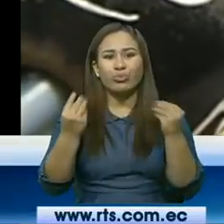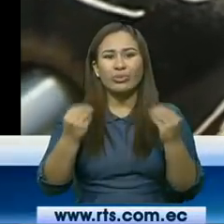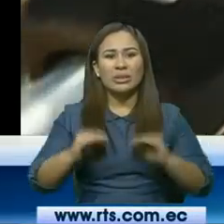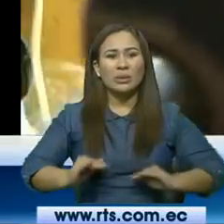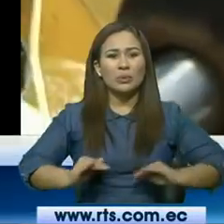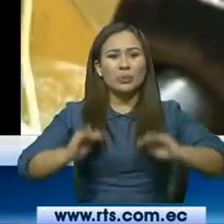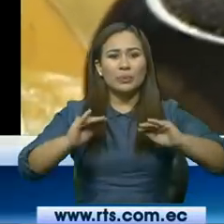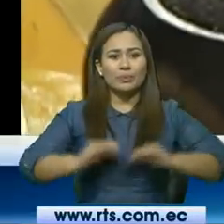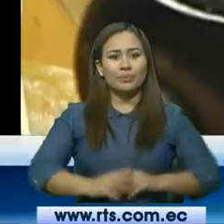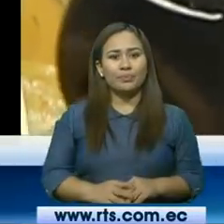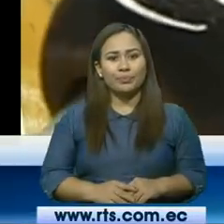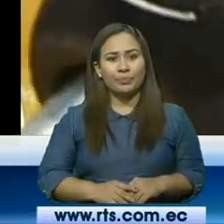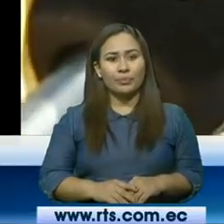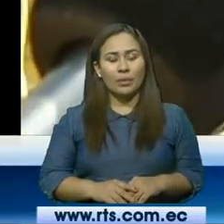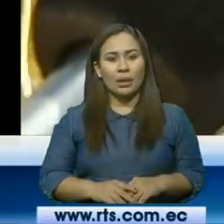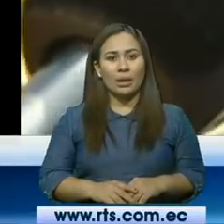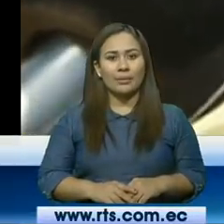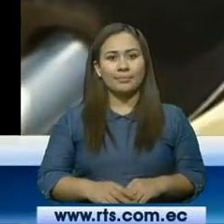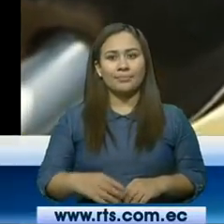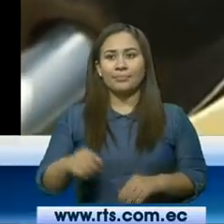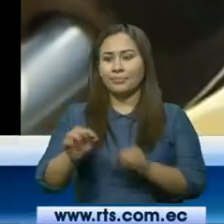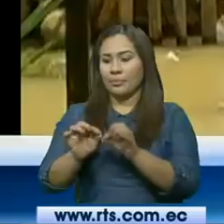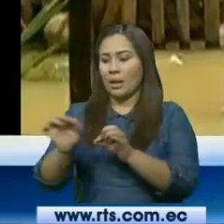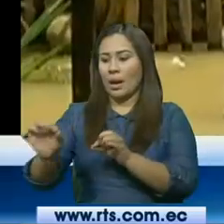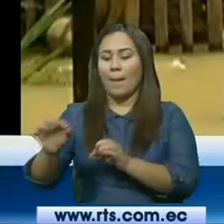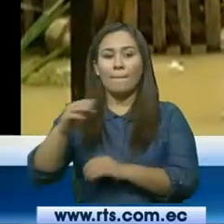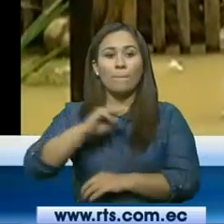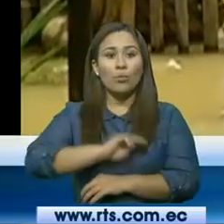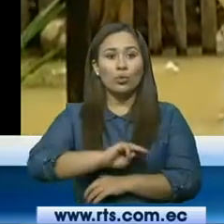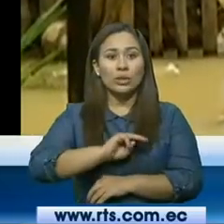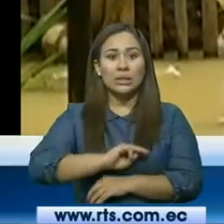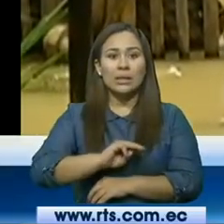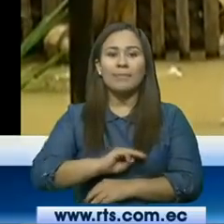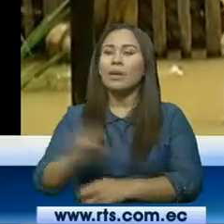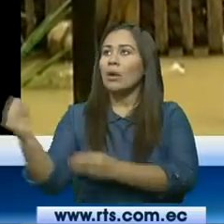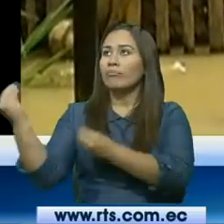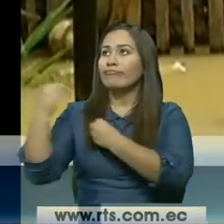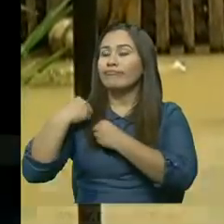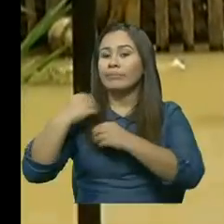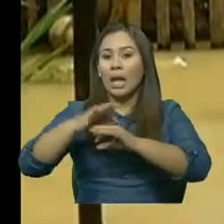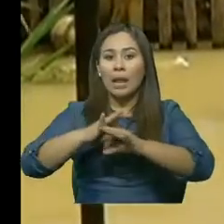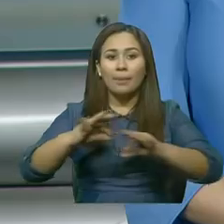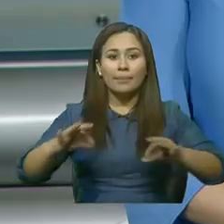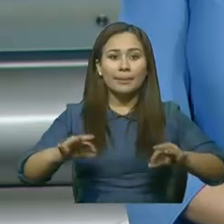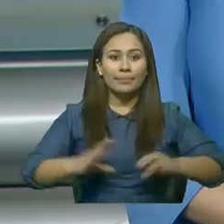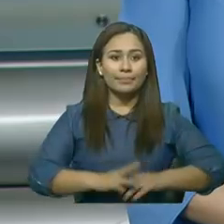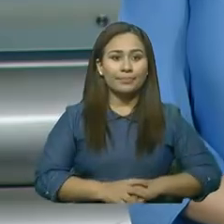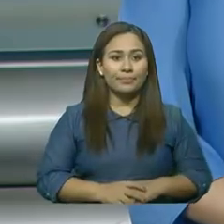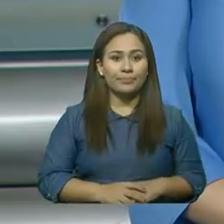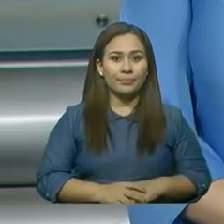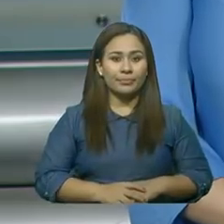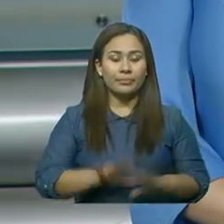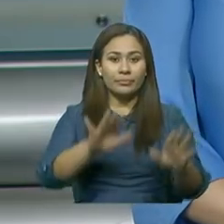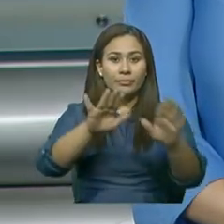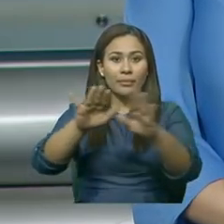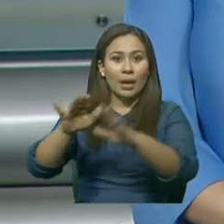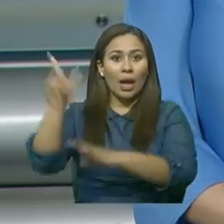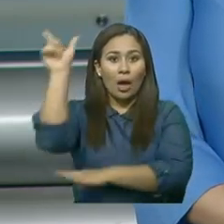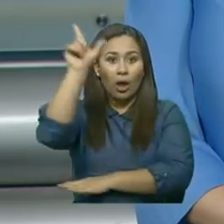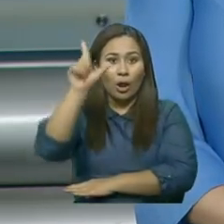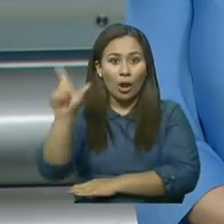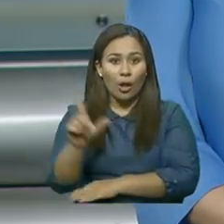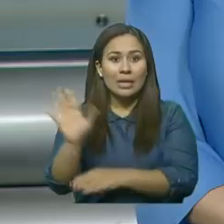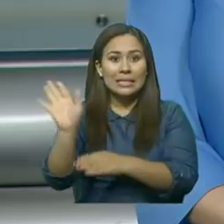la playa al municipio informó julio 6 el sabor en loja y zamora chinchipe